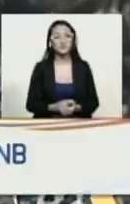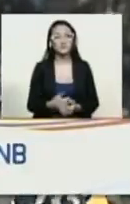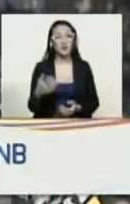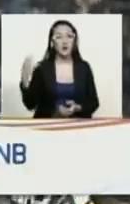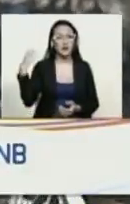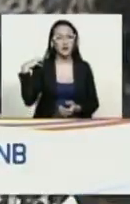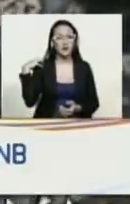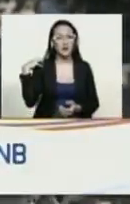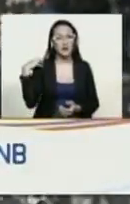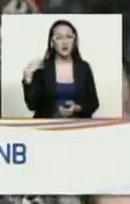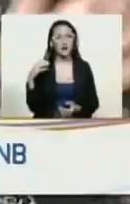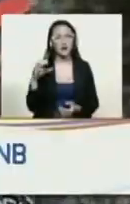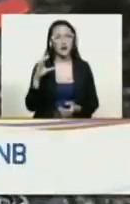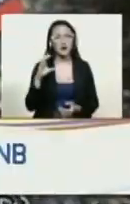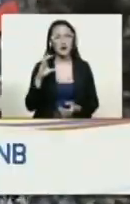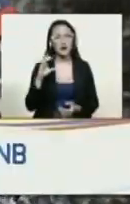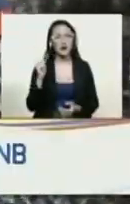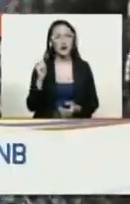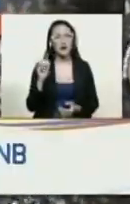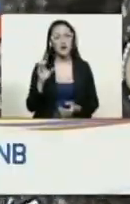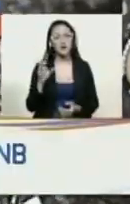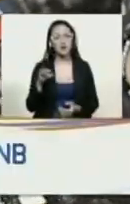Cacioppo, Giuseppe Cacioppo,